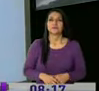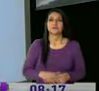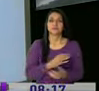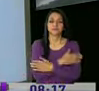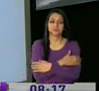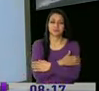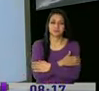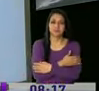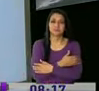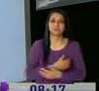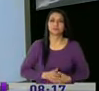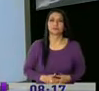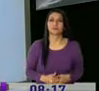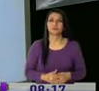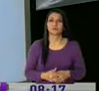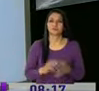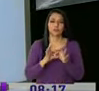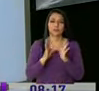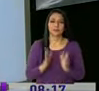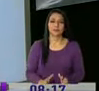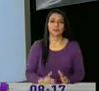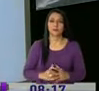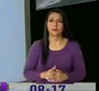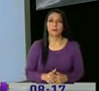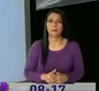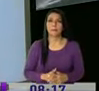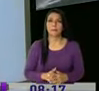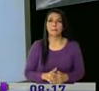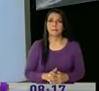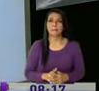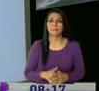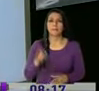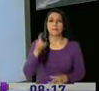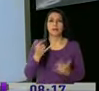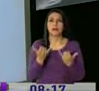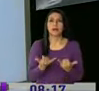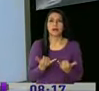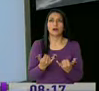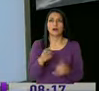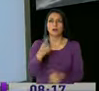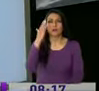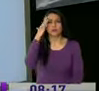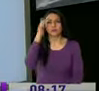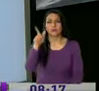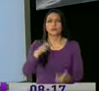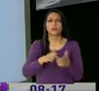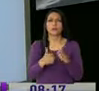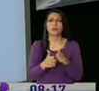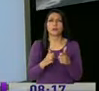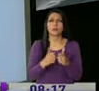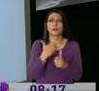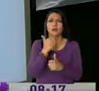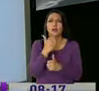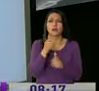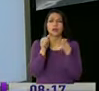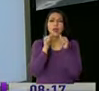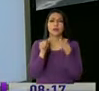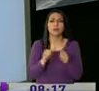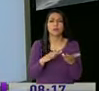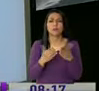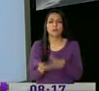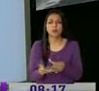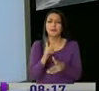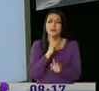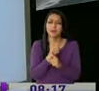abrazo grande a todos tus compañeros. Abrazo grande, que lo necesitas ahora. Sé por lo que estás pasando. El fallecimiento de tu abuelita siempre golpea